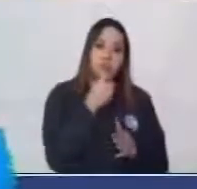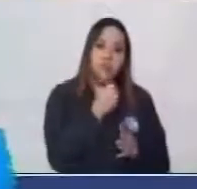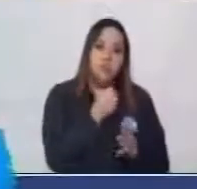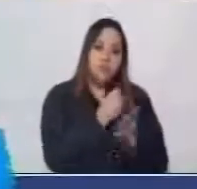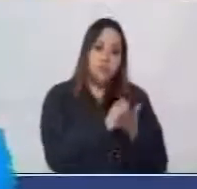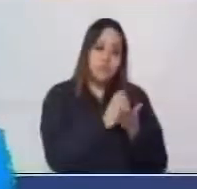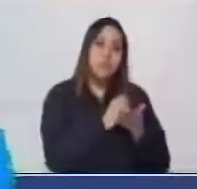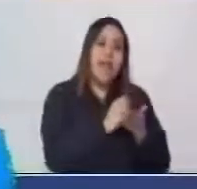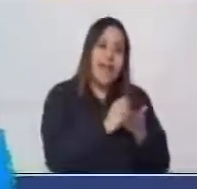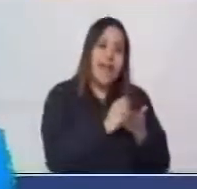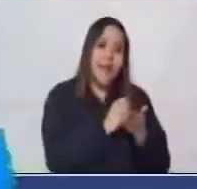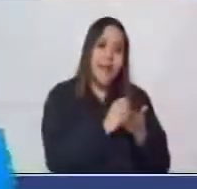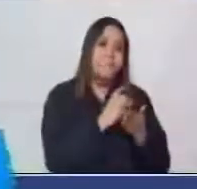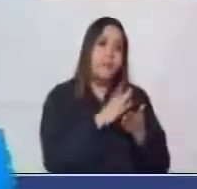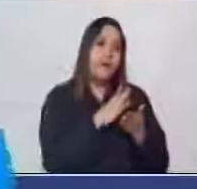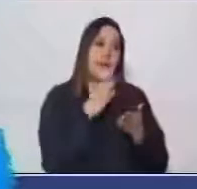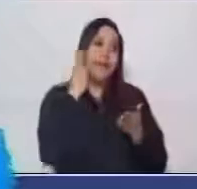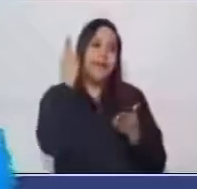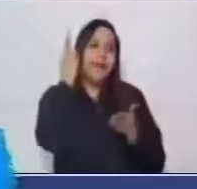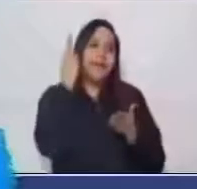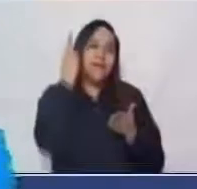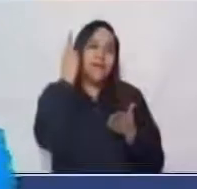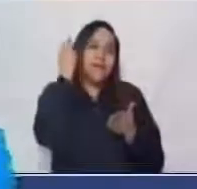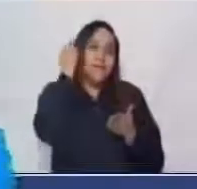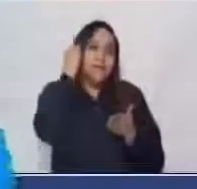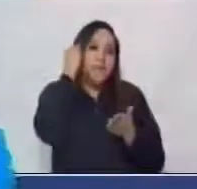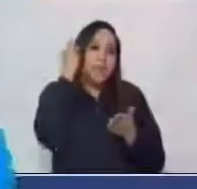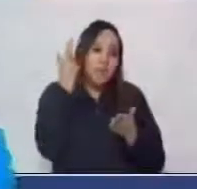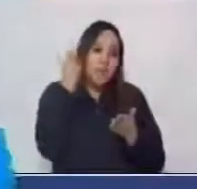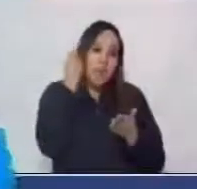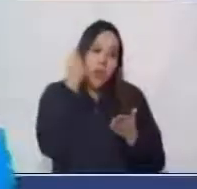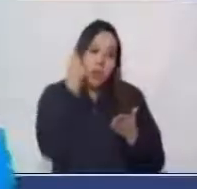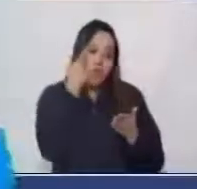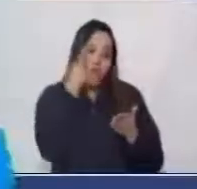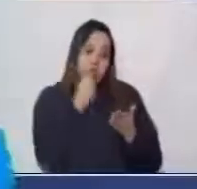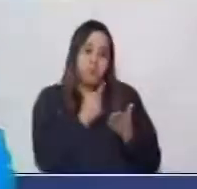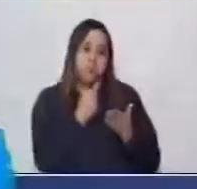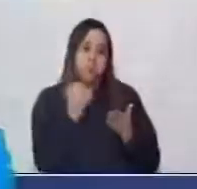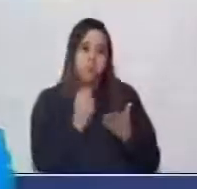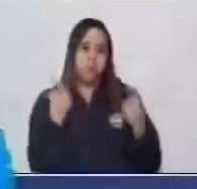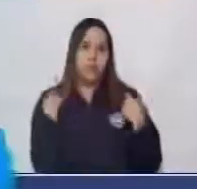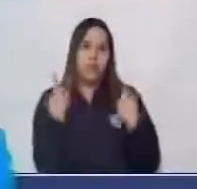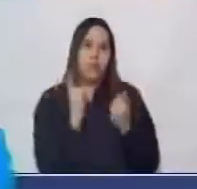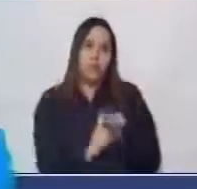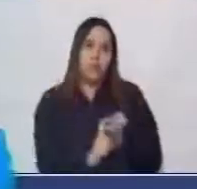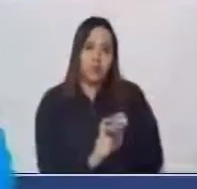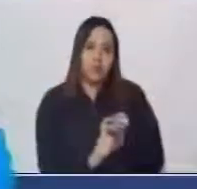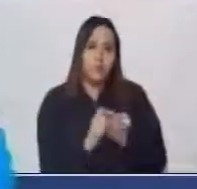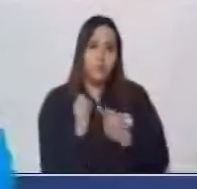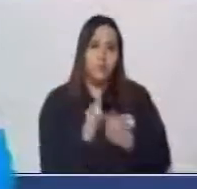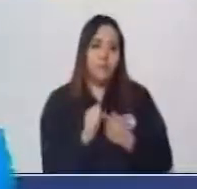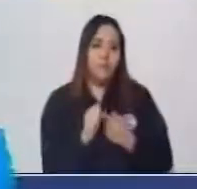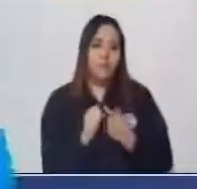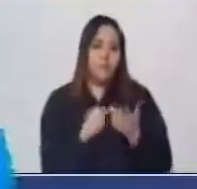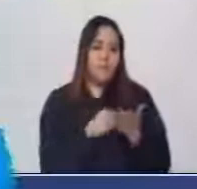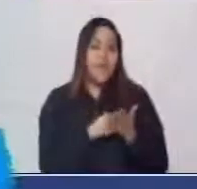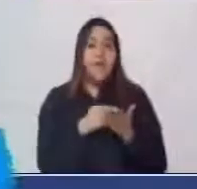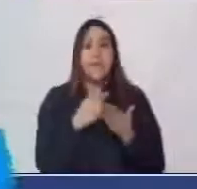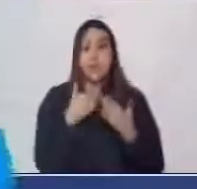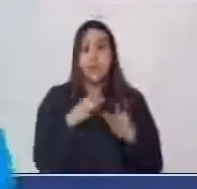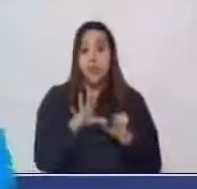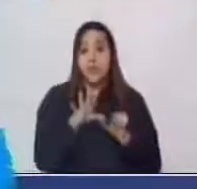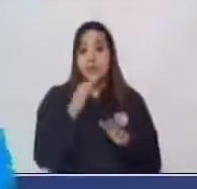tenga un sentido completo. Recuérdate que entonces estamos hablando de redacción y que tú ya conoces acerca